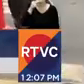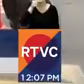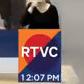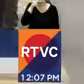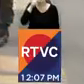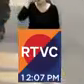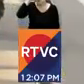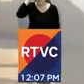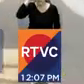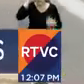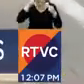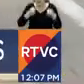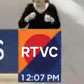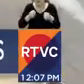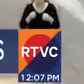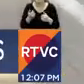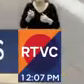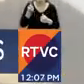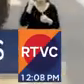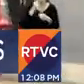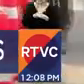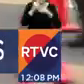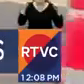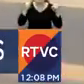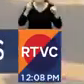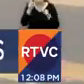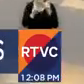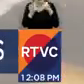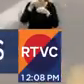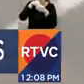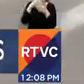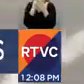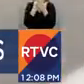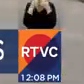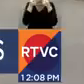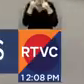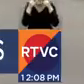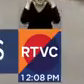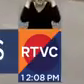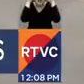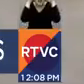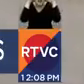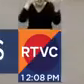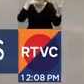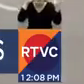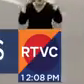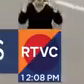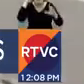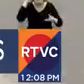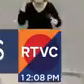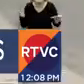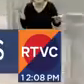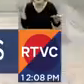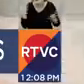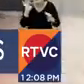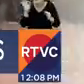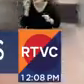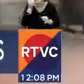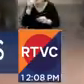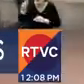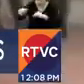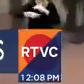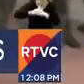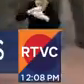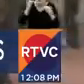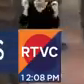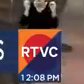Pues esta mañana hubo un intento de motín por parte de los retenidos, pues sus familias aseguran, como usted lo confirmó,